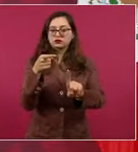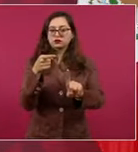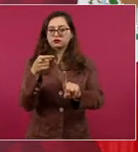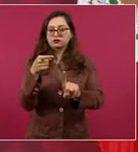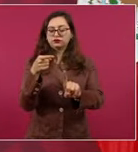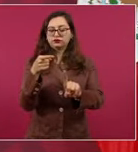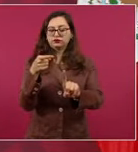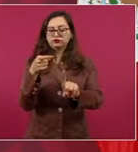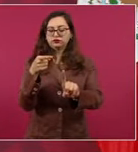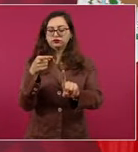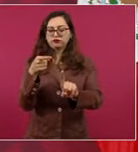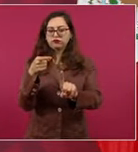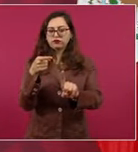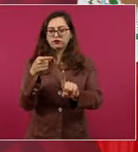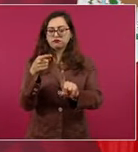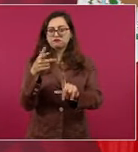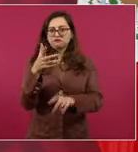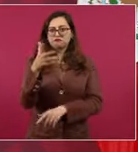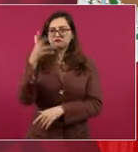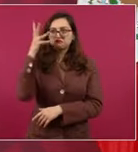de futuro,